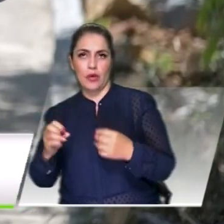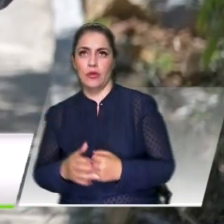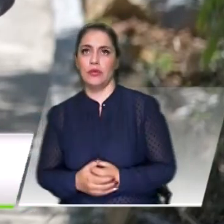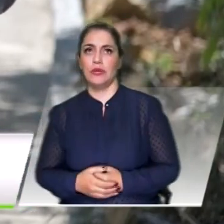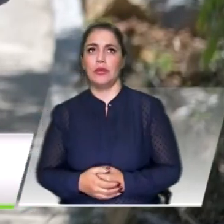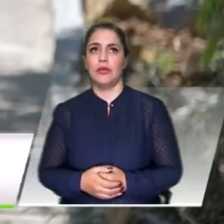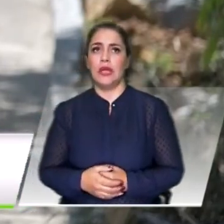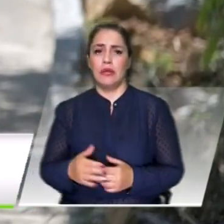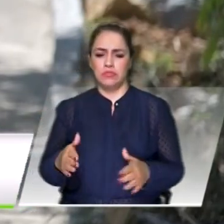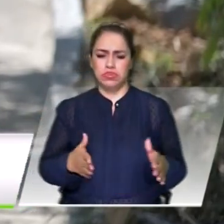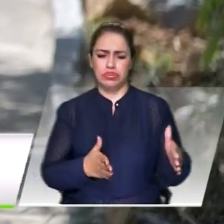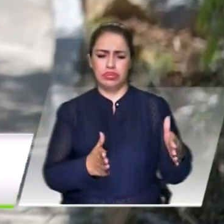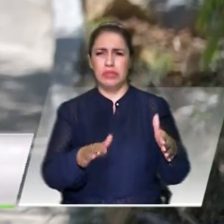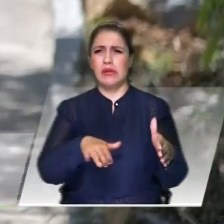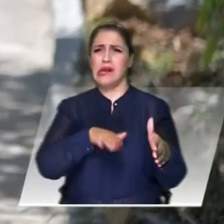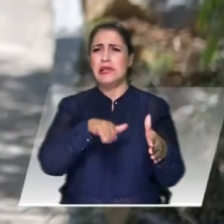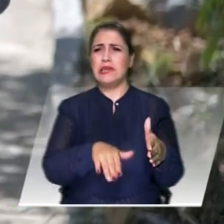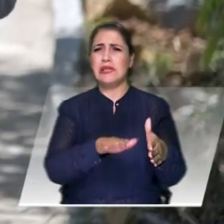complicados